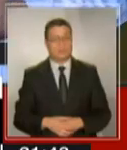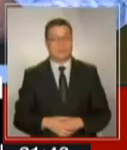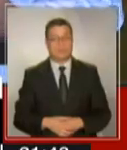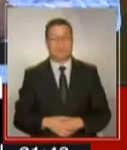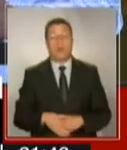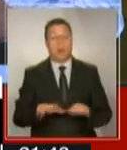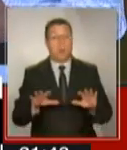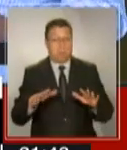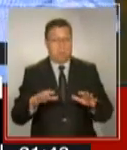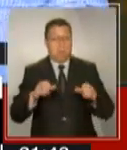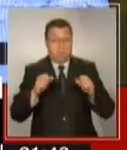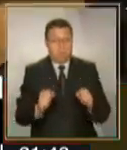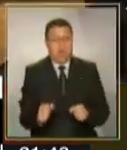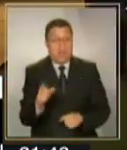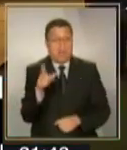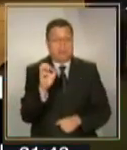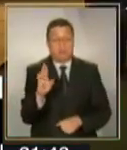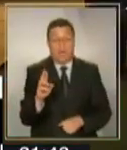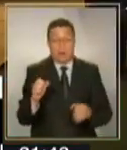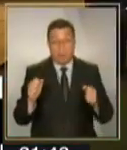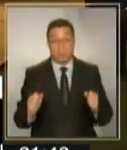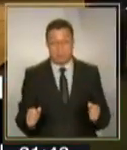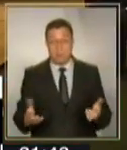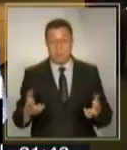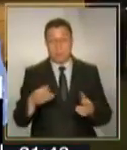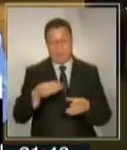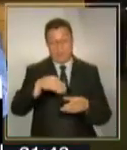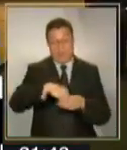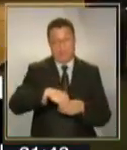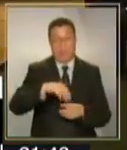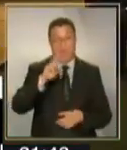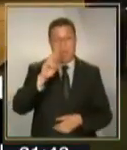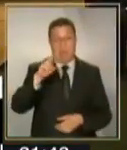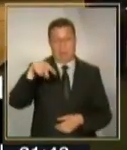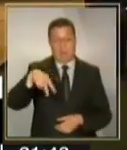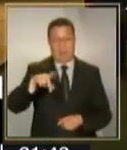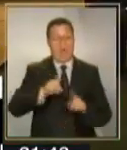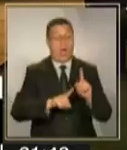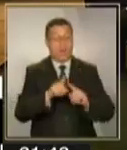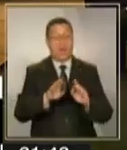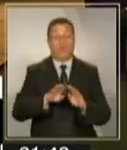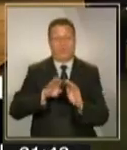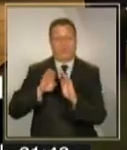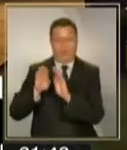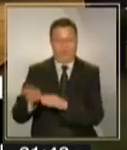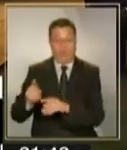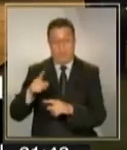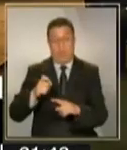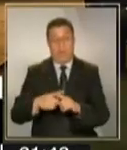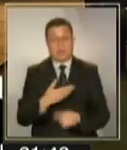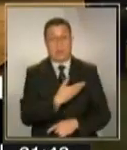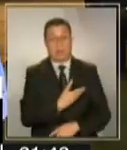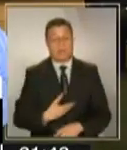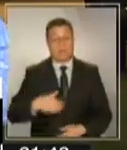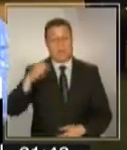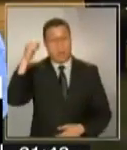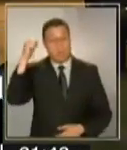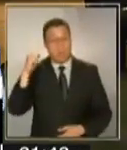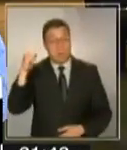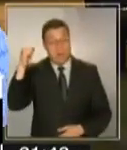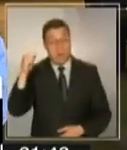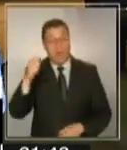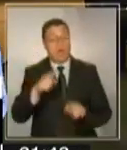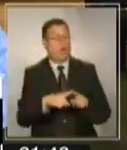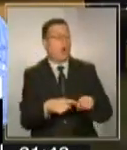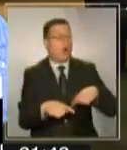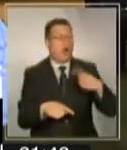Es posible, dentro de Renovación Nacional hay sectores que apoyan al expresidente Sebastián Piñera, hay otros